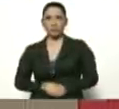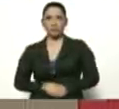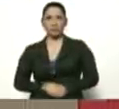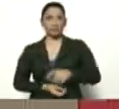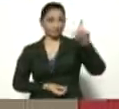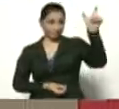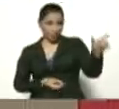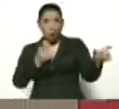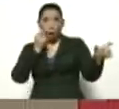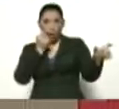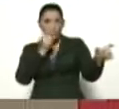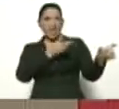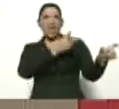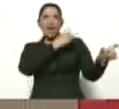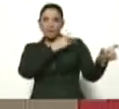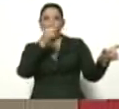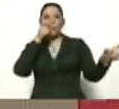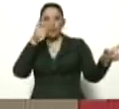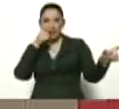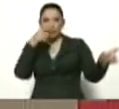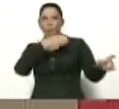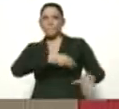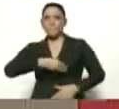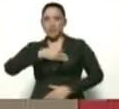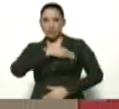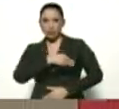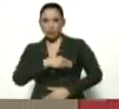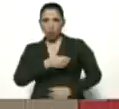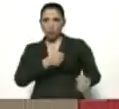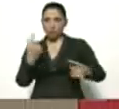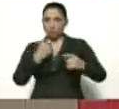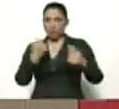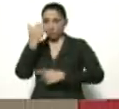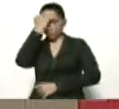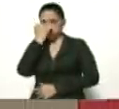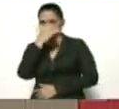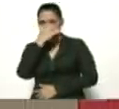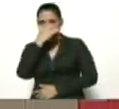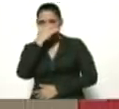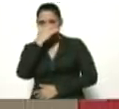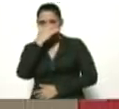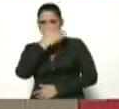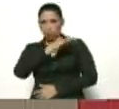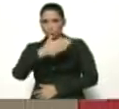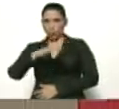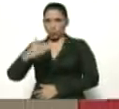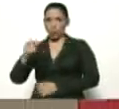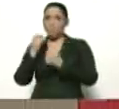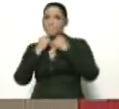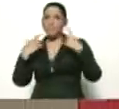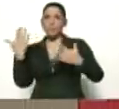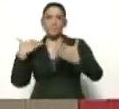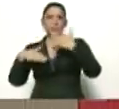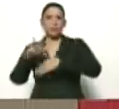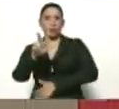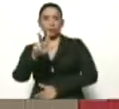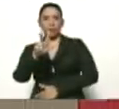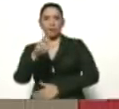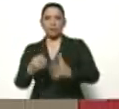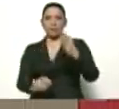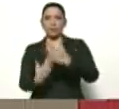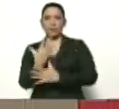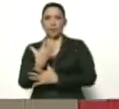el jefe operativo de la misión de desembarco criminal en las costas de macuto el pasado 3